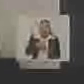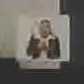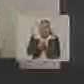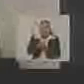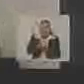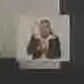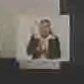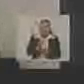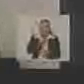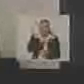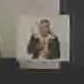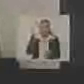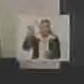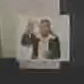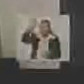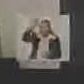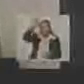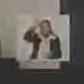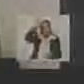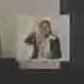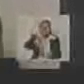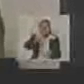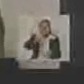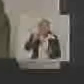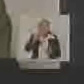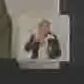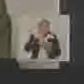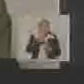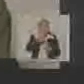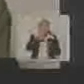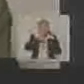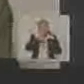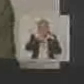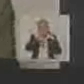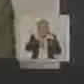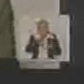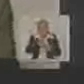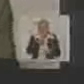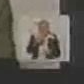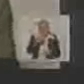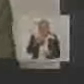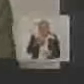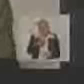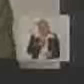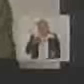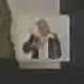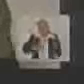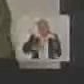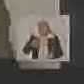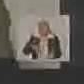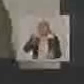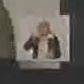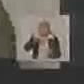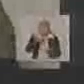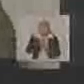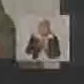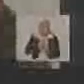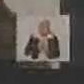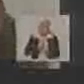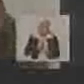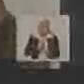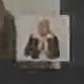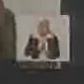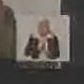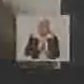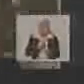a la ciudadanía, se le llame a cuentas, porque no se puede ya esperar fatalmente a que termine un periodo de 3 años para después decir,